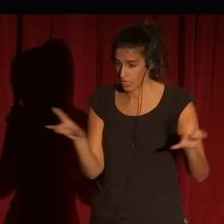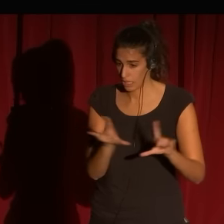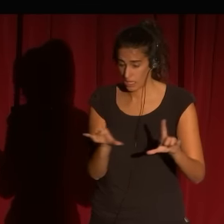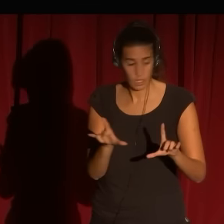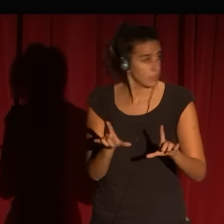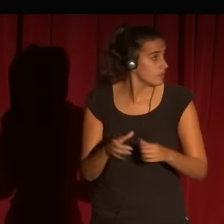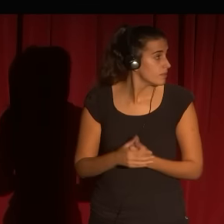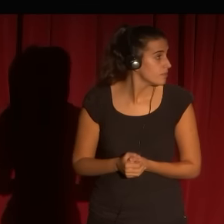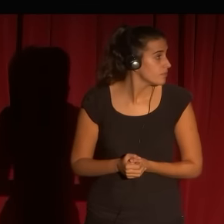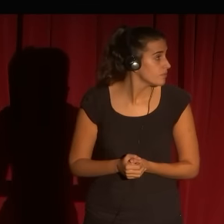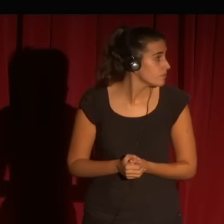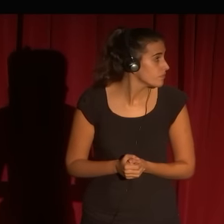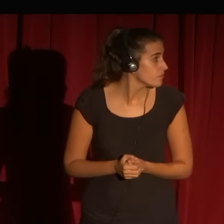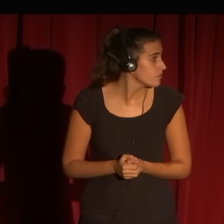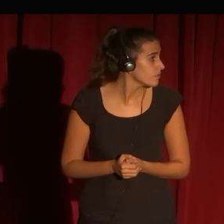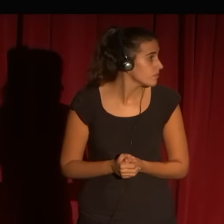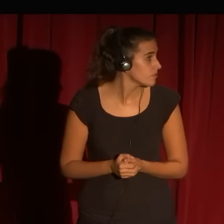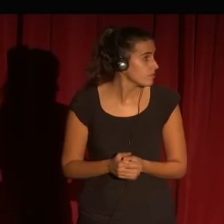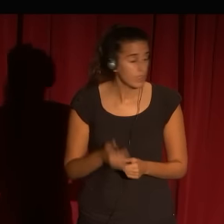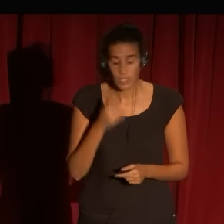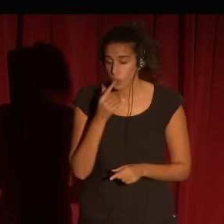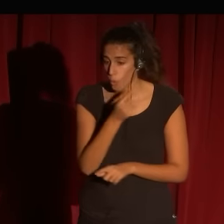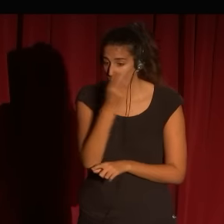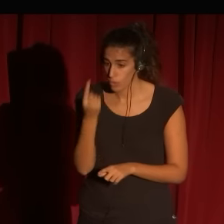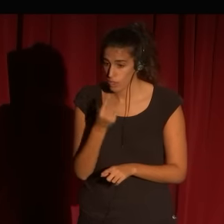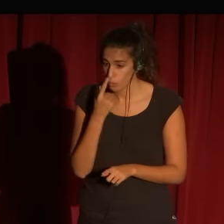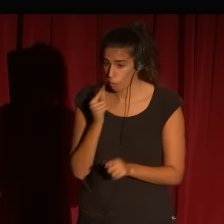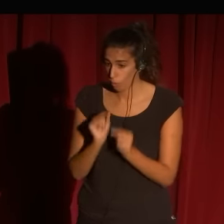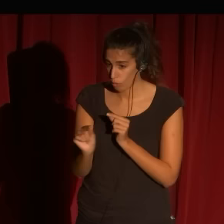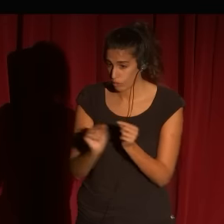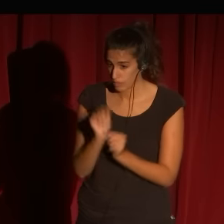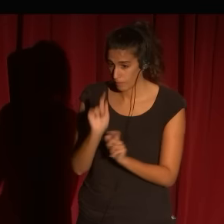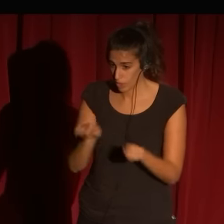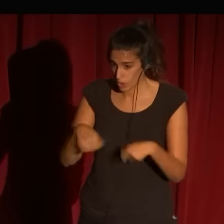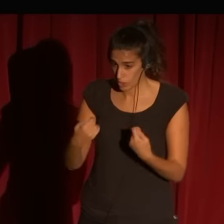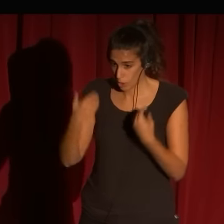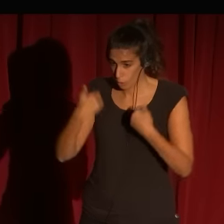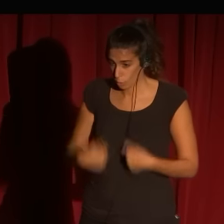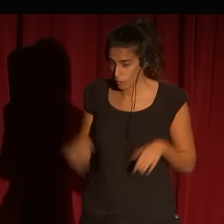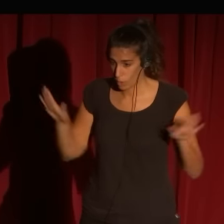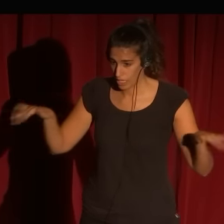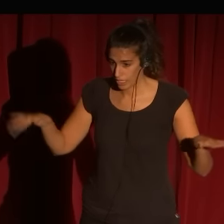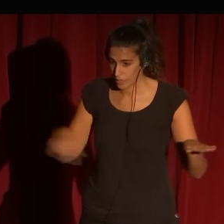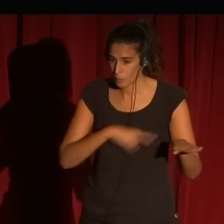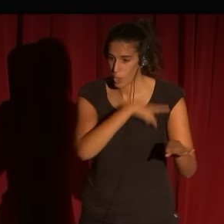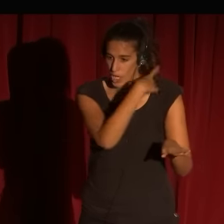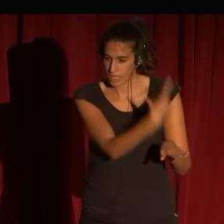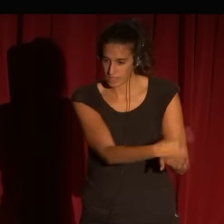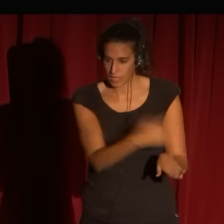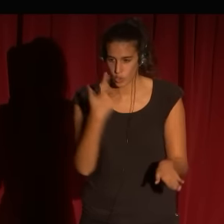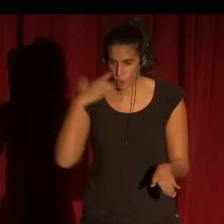parecidas que es un pequeño dibujo tamaño natural en el que en el que el cuerpo de las libélulas está dibujado pero las alas son de